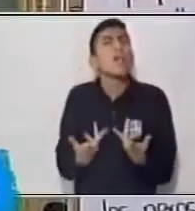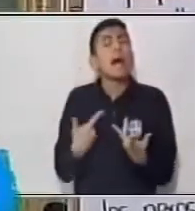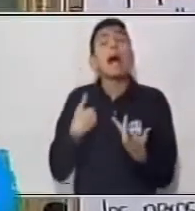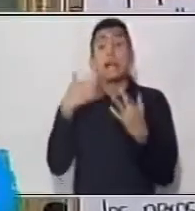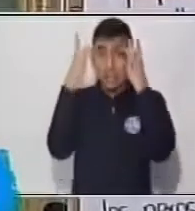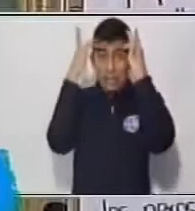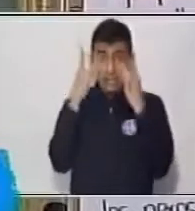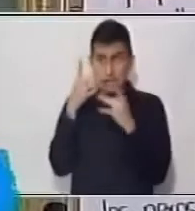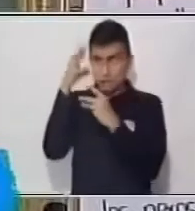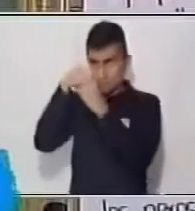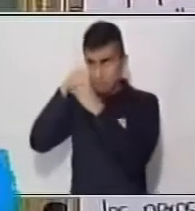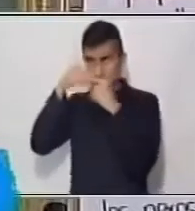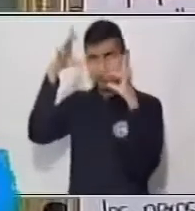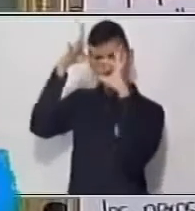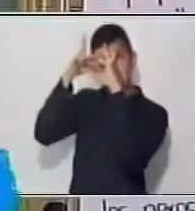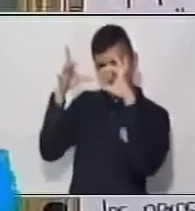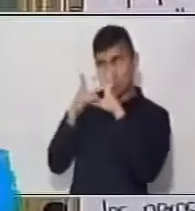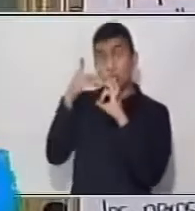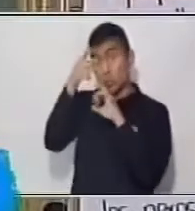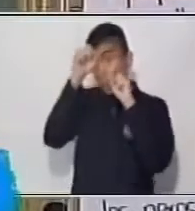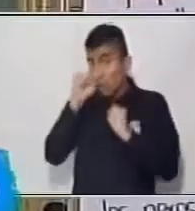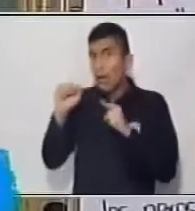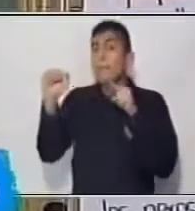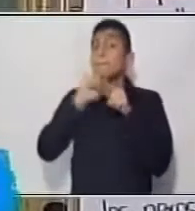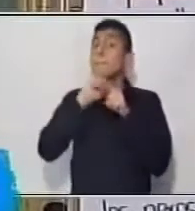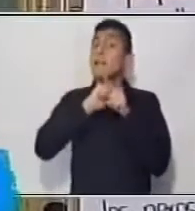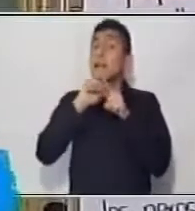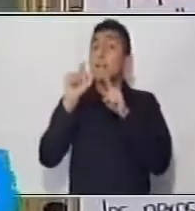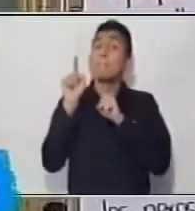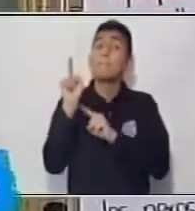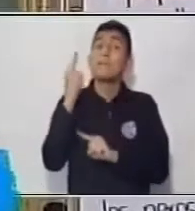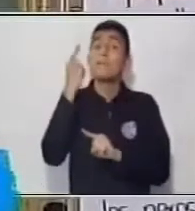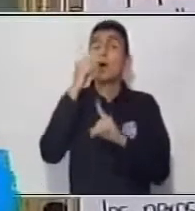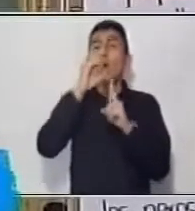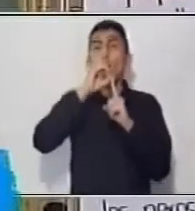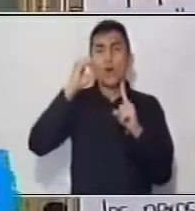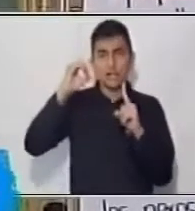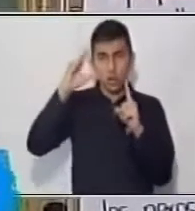aquí para que vayas repasando este primer tipo de oración